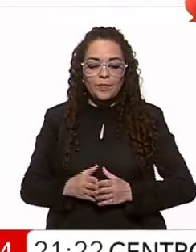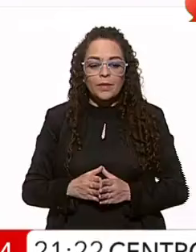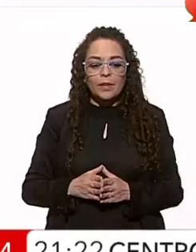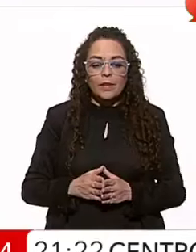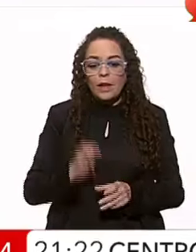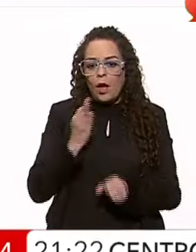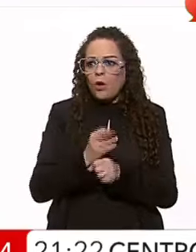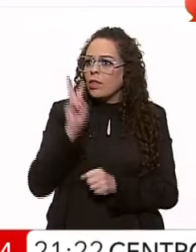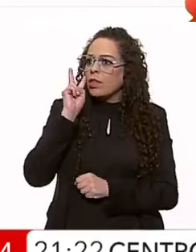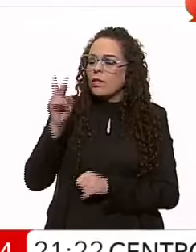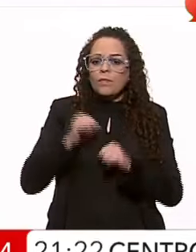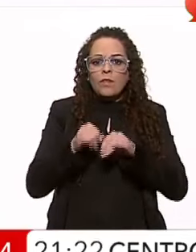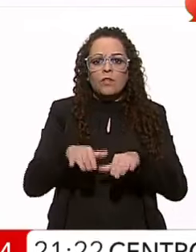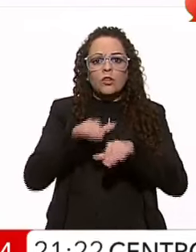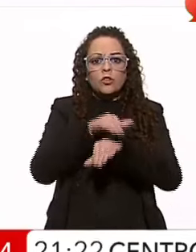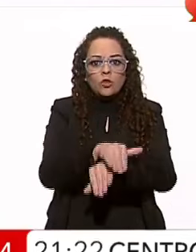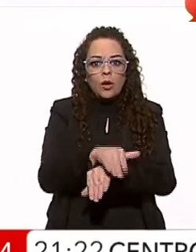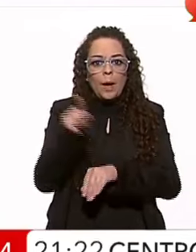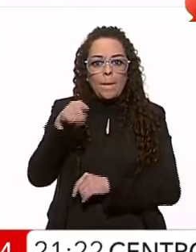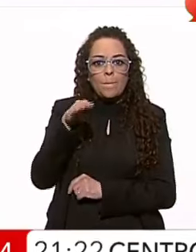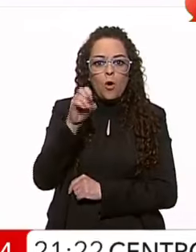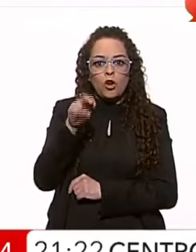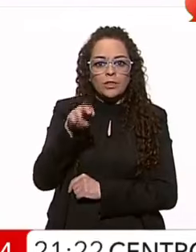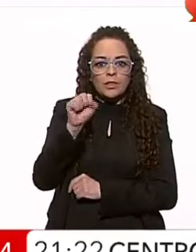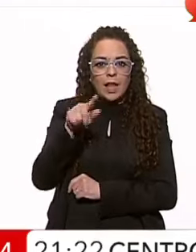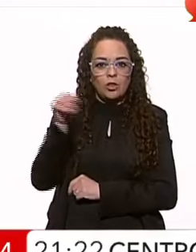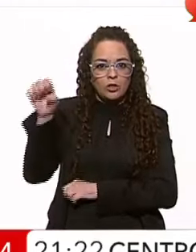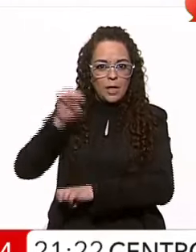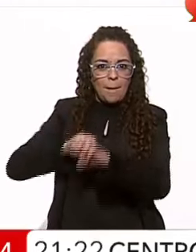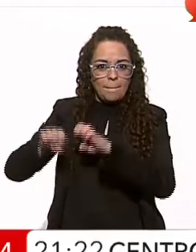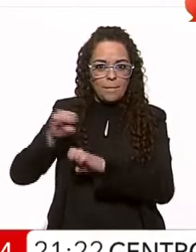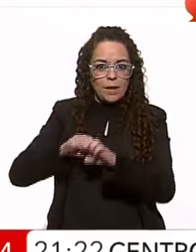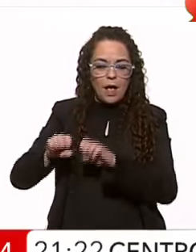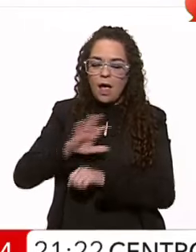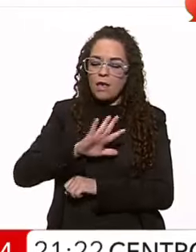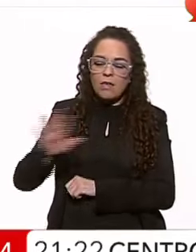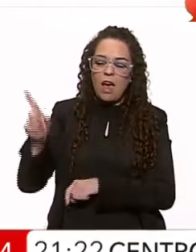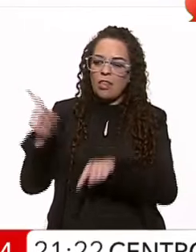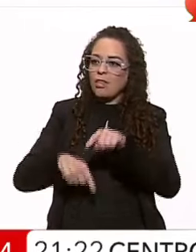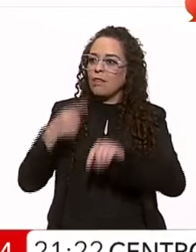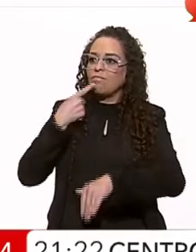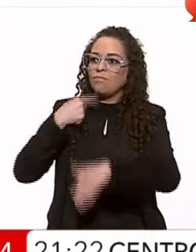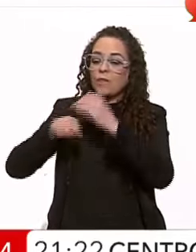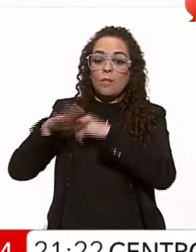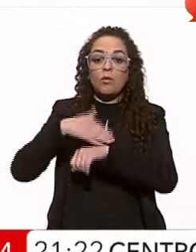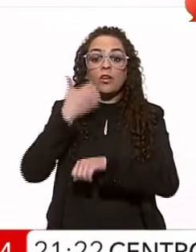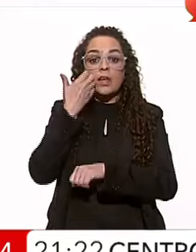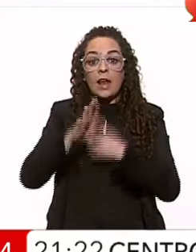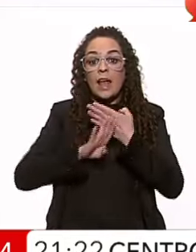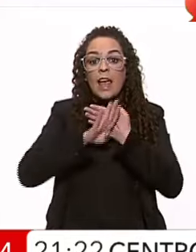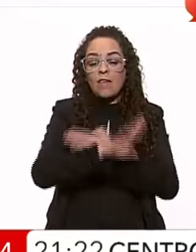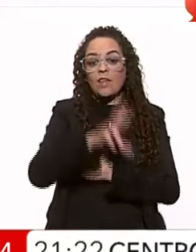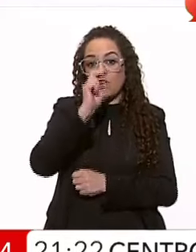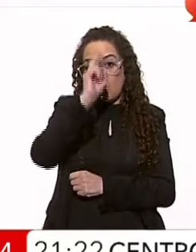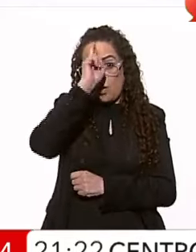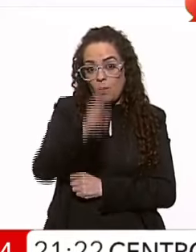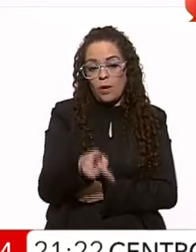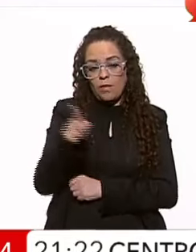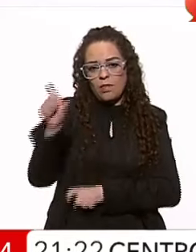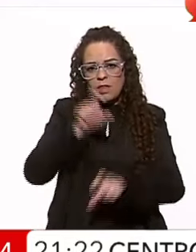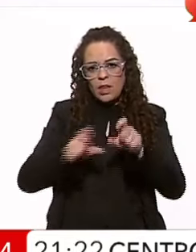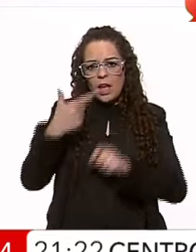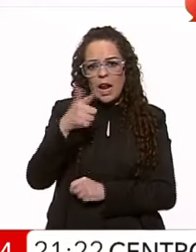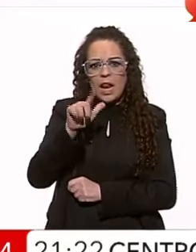esta información sobre el desistimiento de Monsanto sobre un proceso que tenía para tratar de impedir la prohibición de el glifosato.